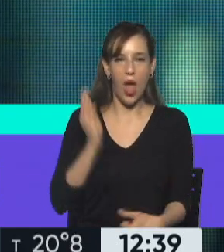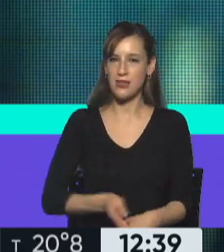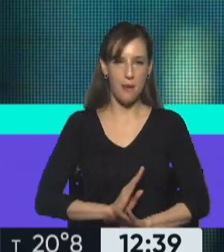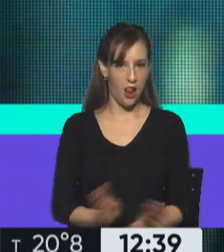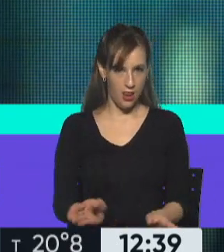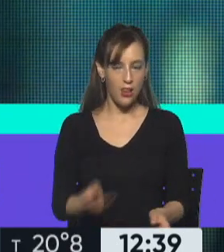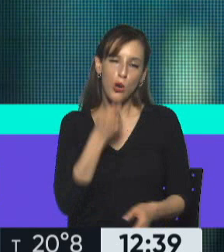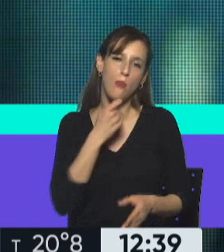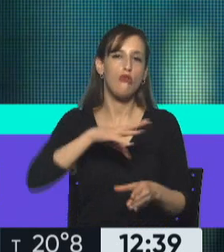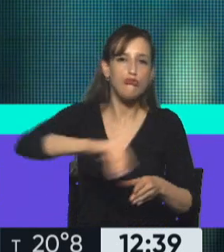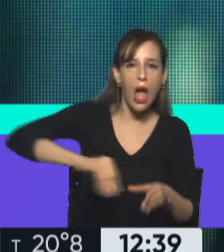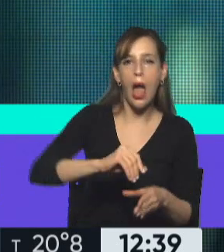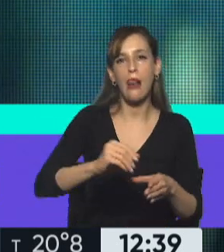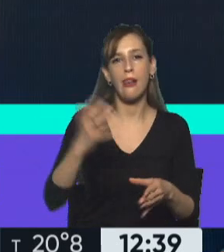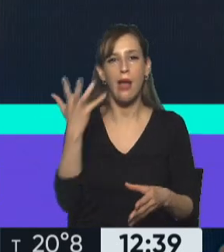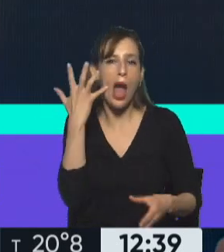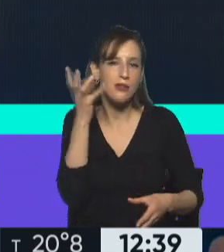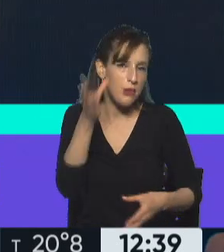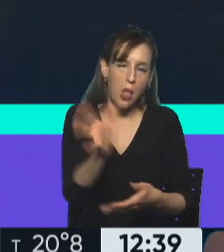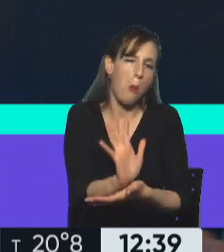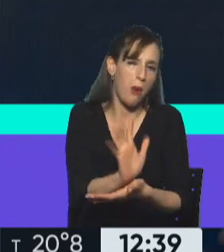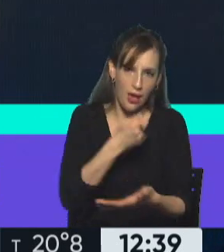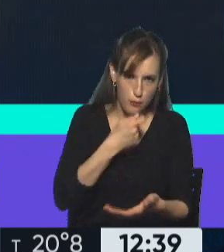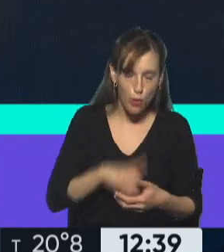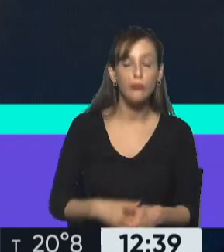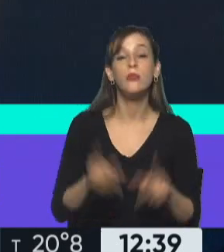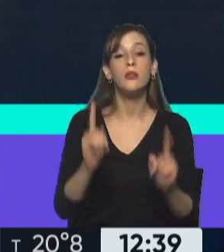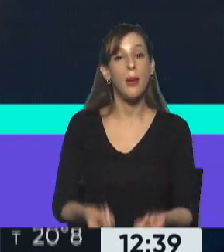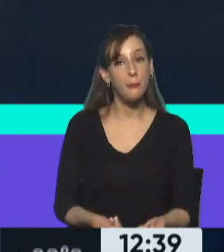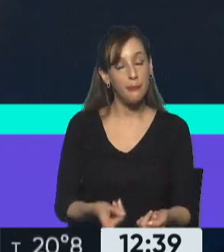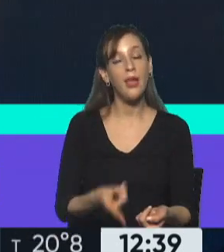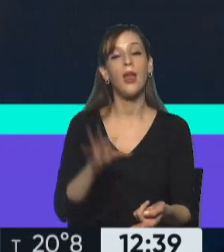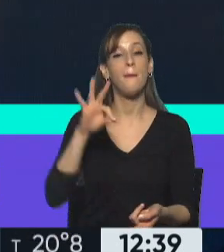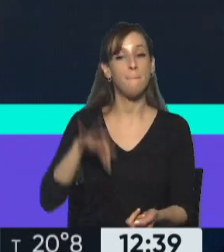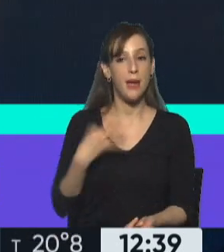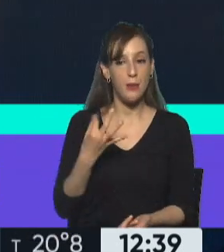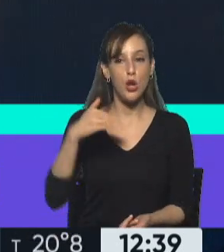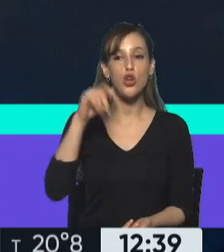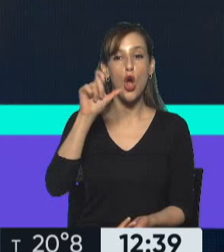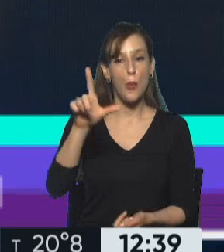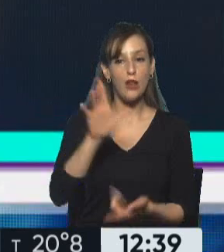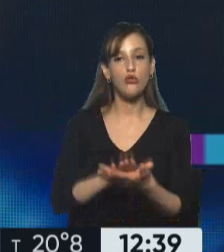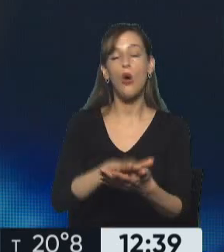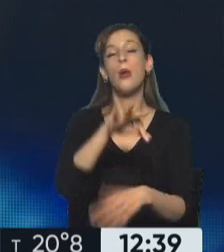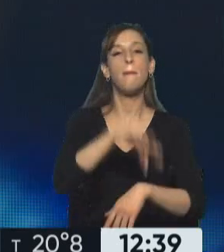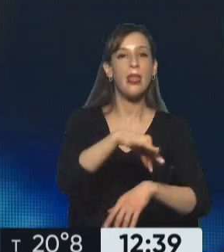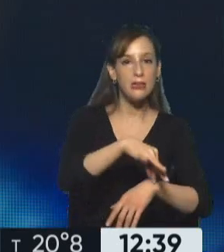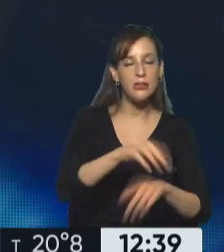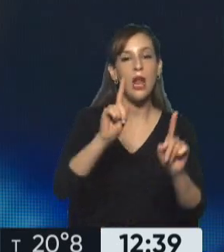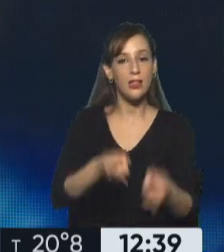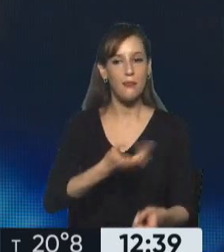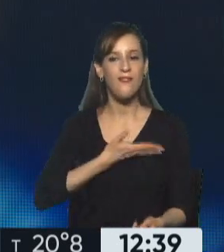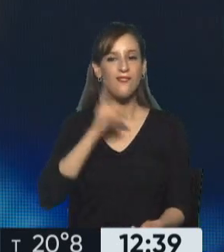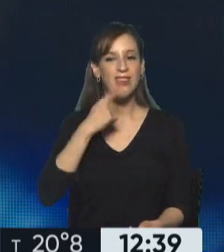científica que lo respalda si hablamos de salud también se conoció el premio no los premios de medicina y los de físicas que no están